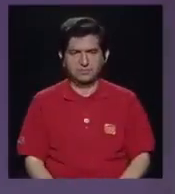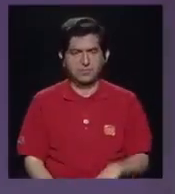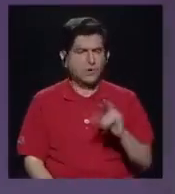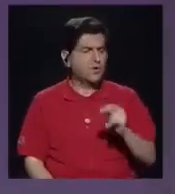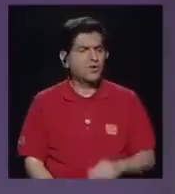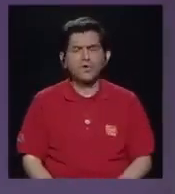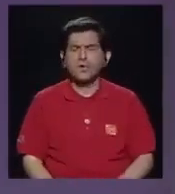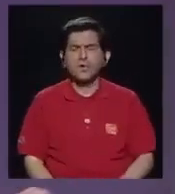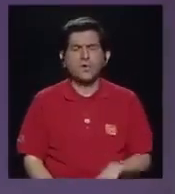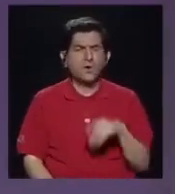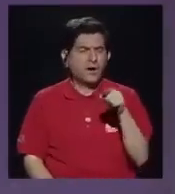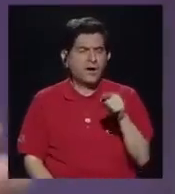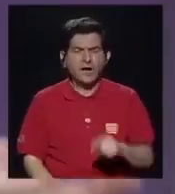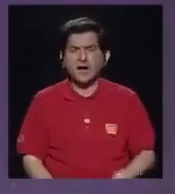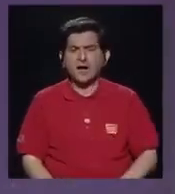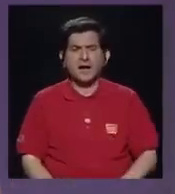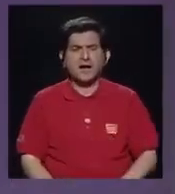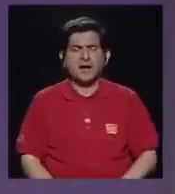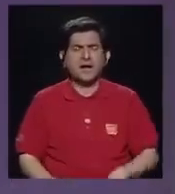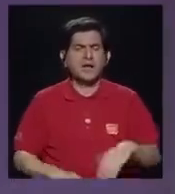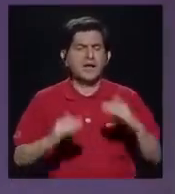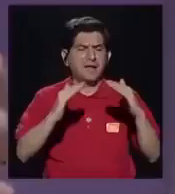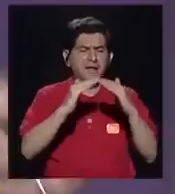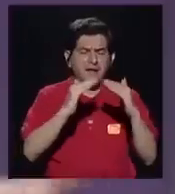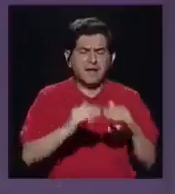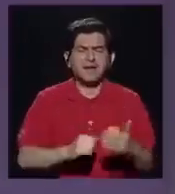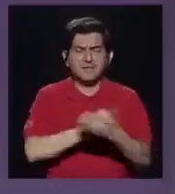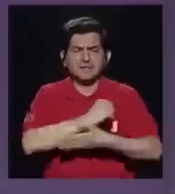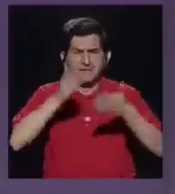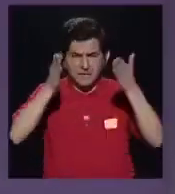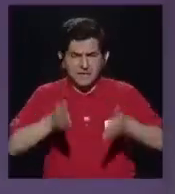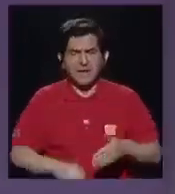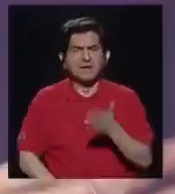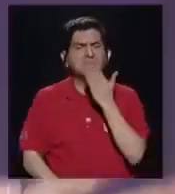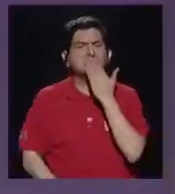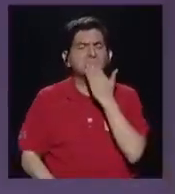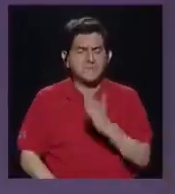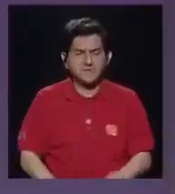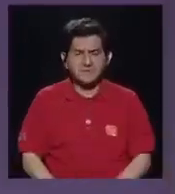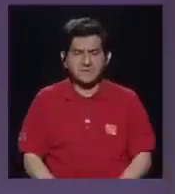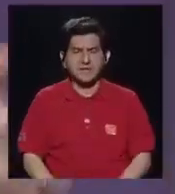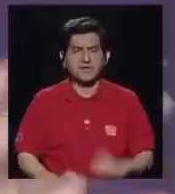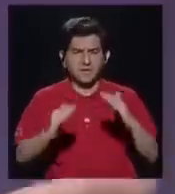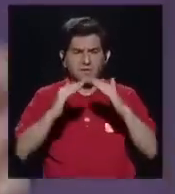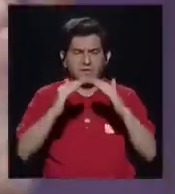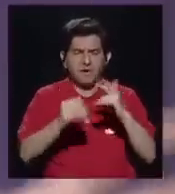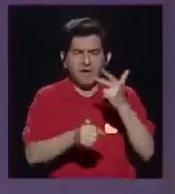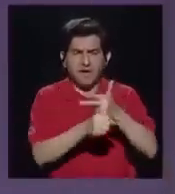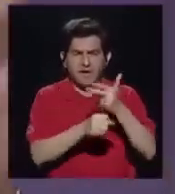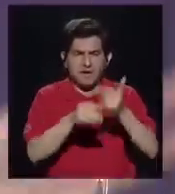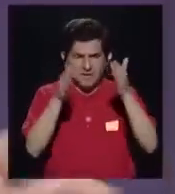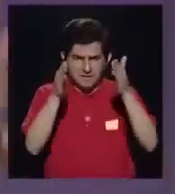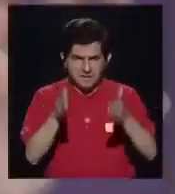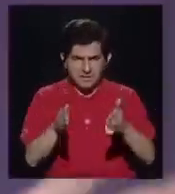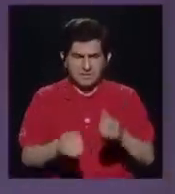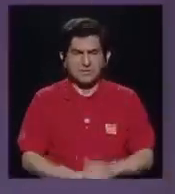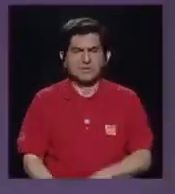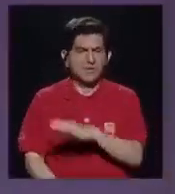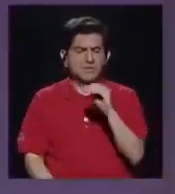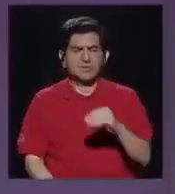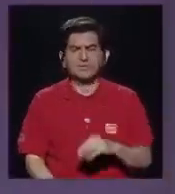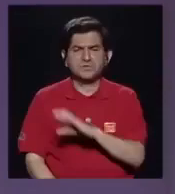espontáneamente de la vida de los hogares campesinos indígena de los hogares guatemaltecos y del Salvador de México